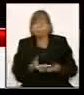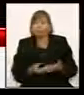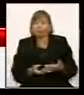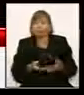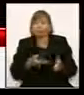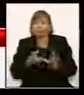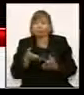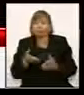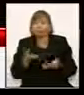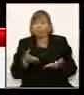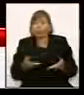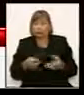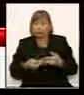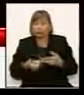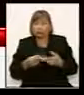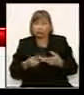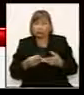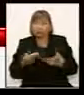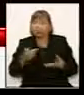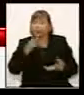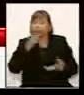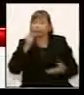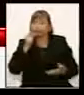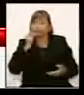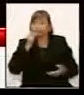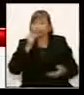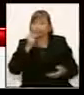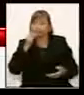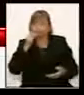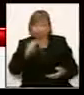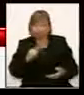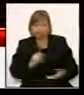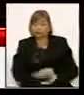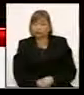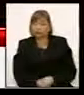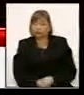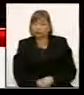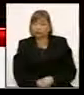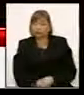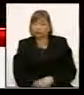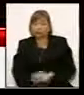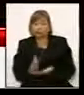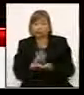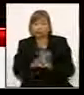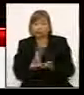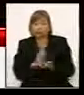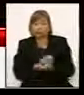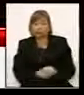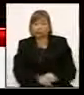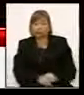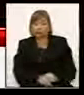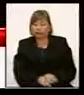esta iniciativa privada que hoy está, ¿no es cierto?, en la fase